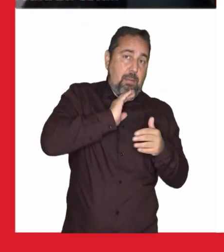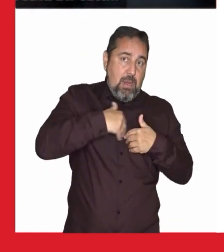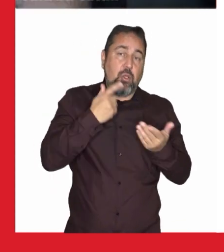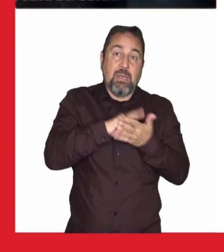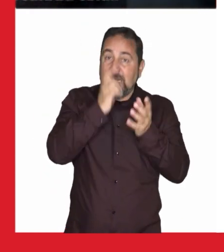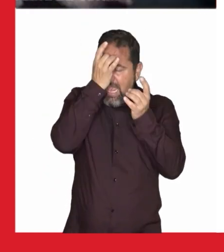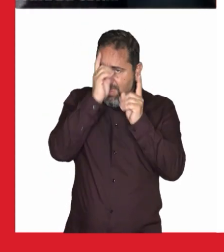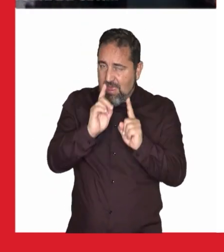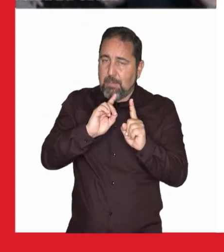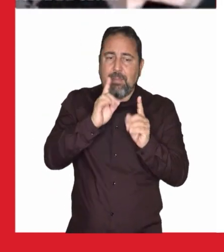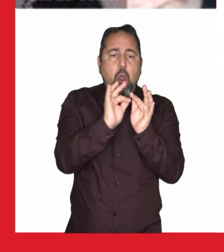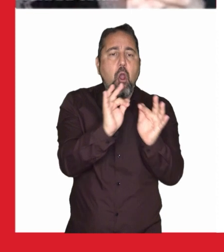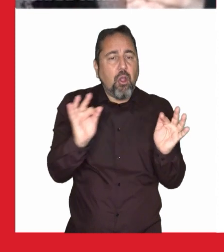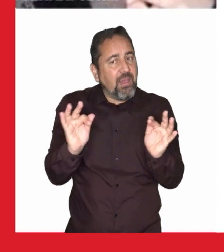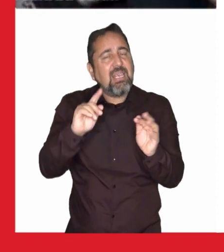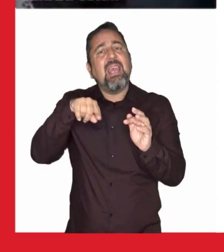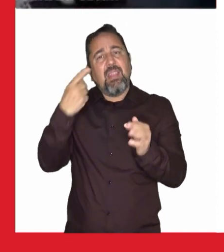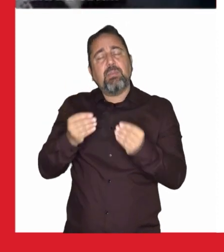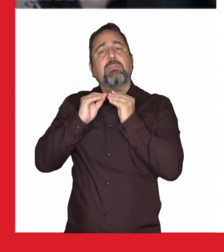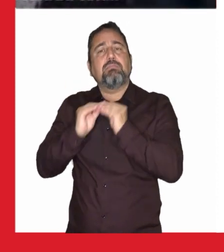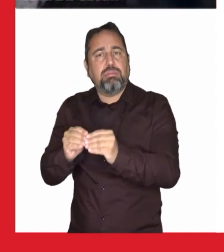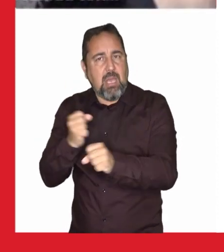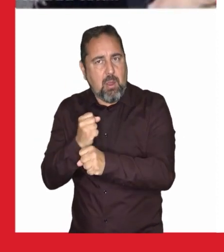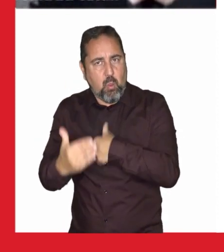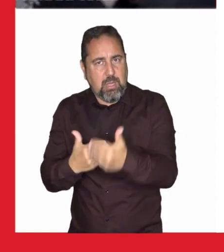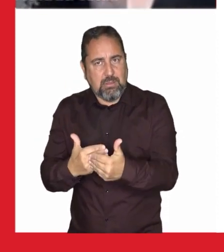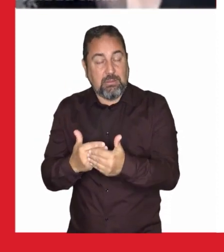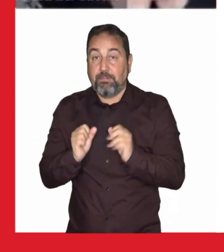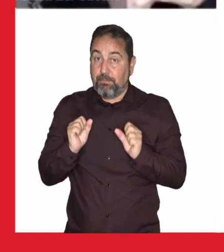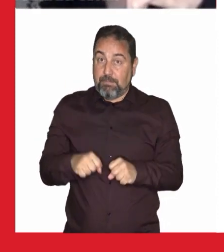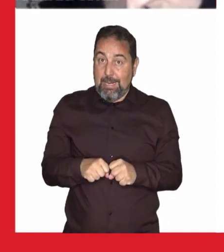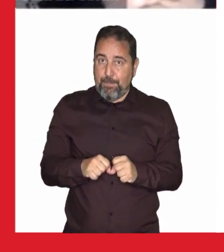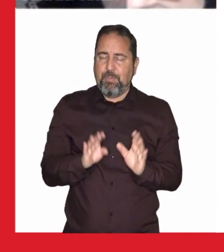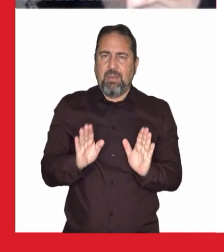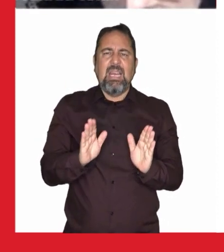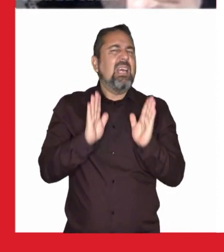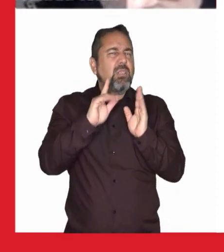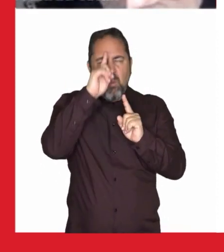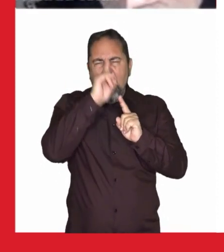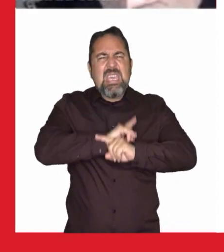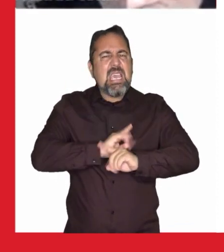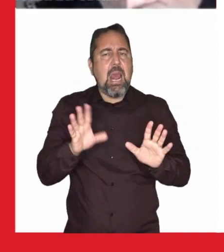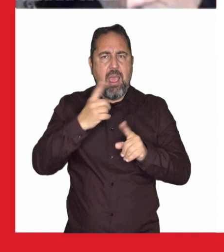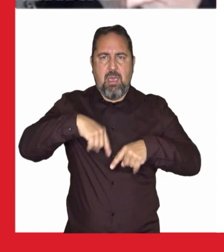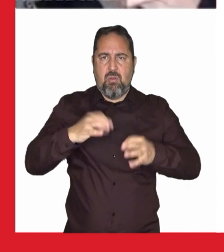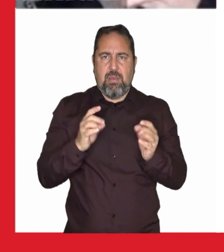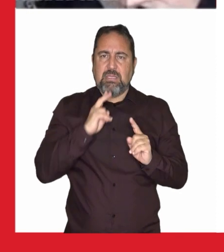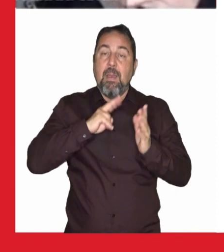es siempre se va de un lado para otro, pero la idea es esta, primero ordenas y luego ejecutas, ¿vale?